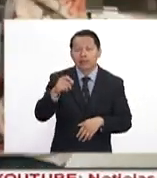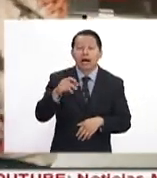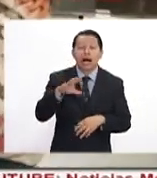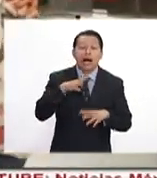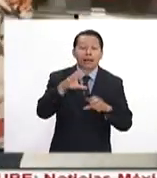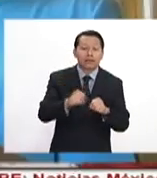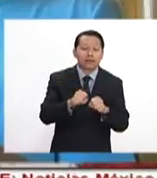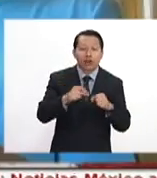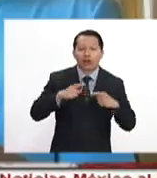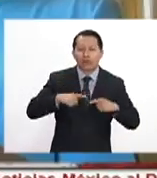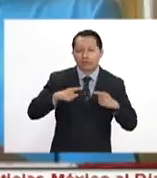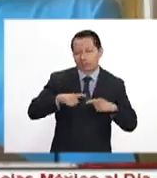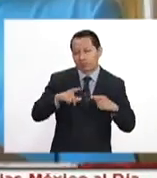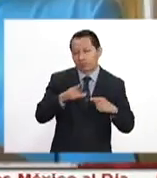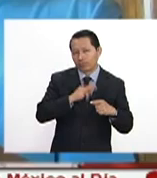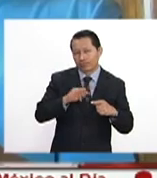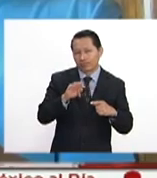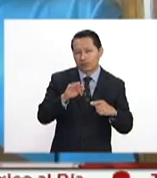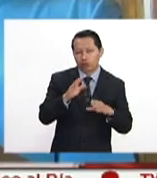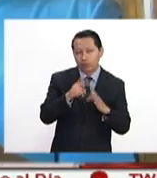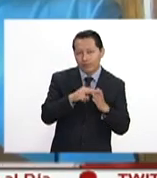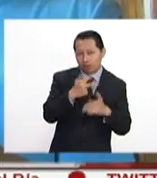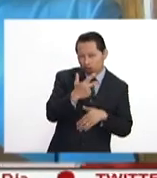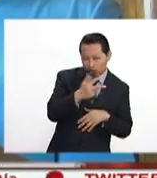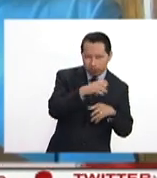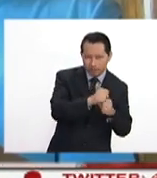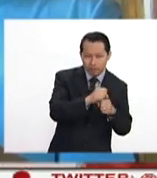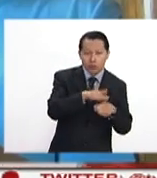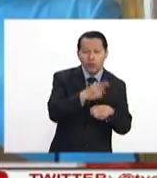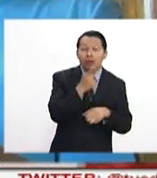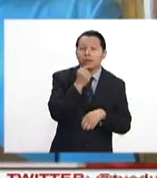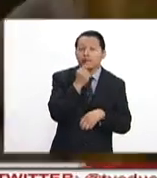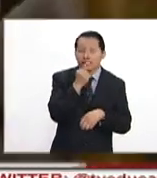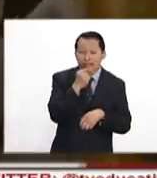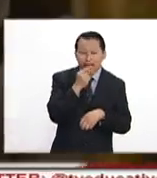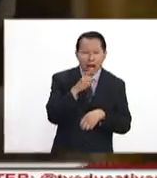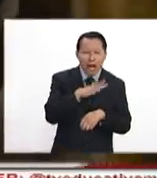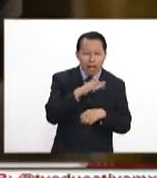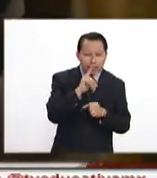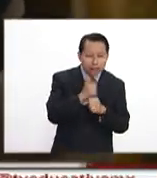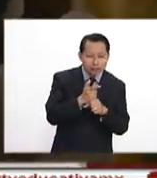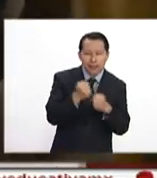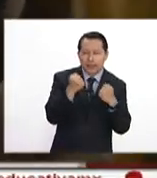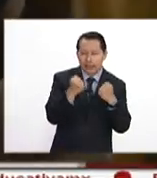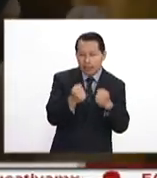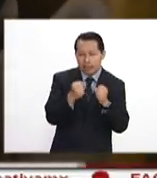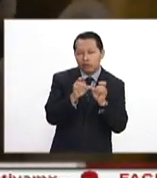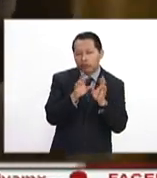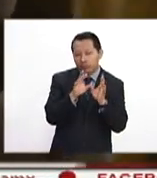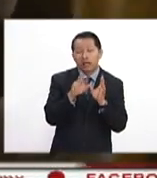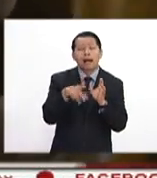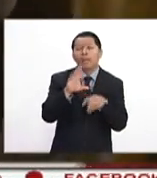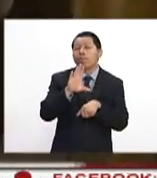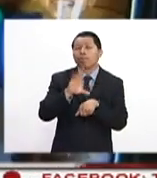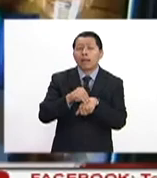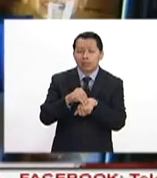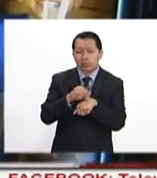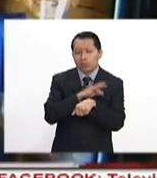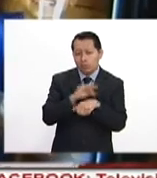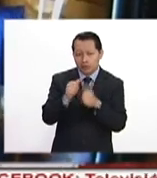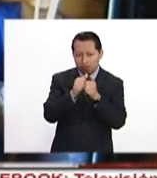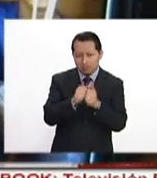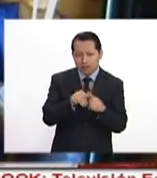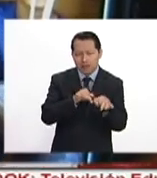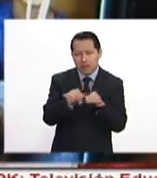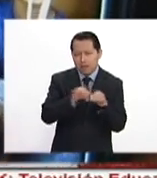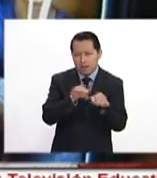detenido por la Oficina de Inmigración y Aduanas en 2008 después de que la policía lo detuvo por una infracción de tránsito, pero se le permitió permanecer y